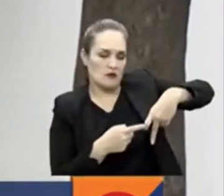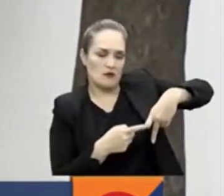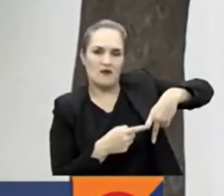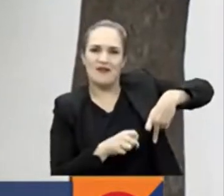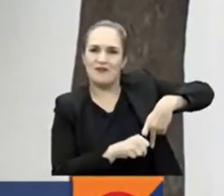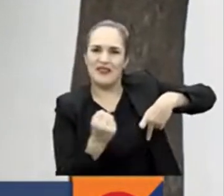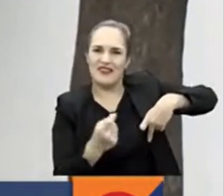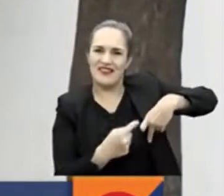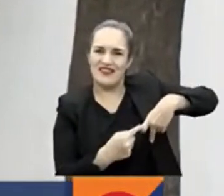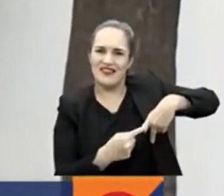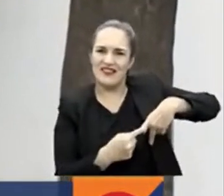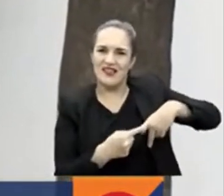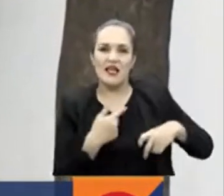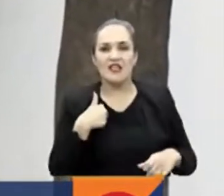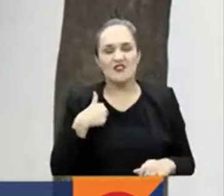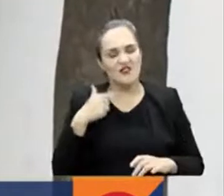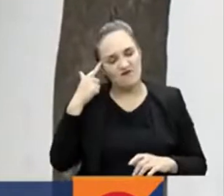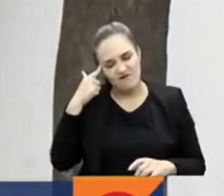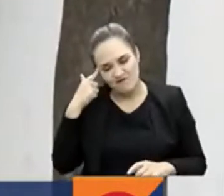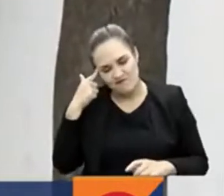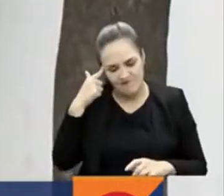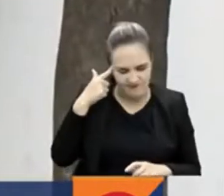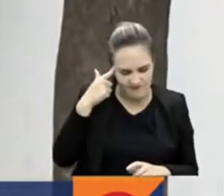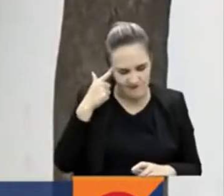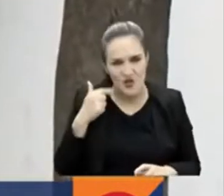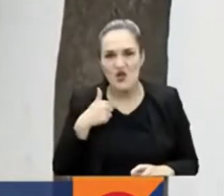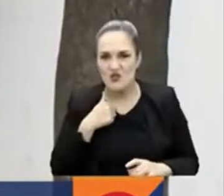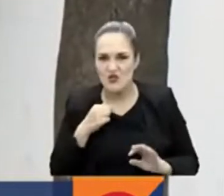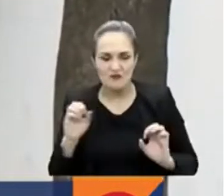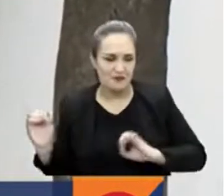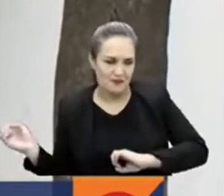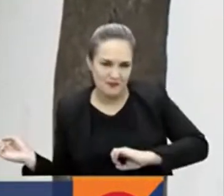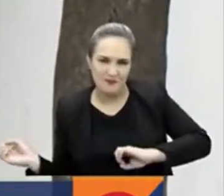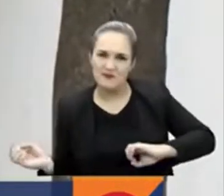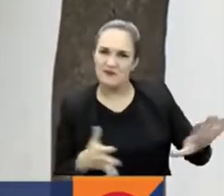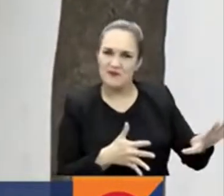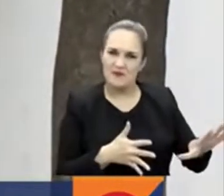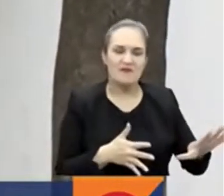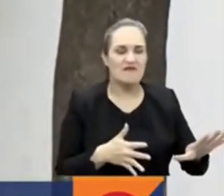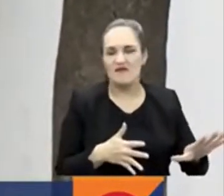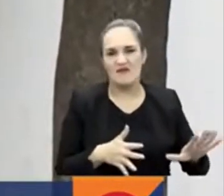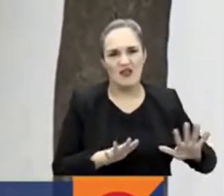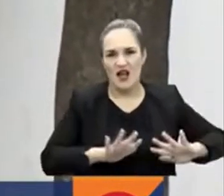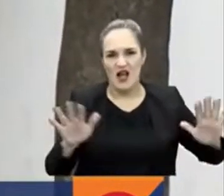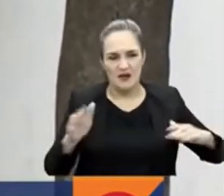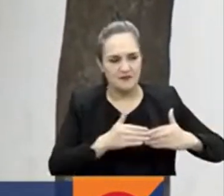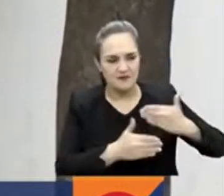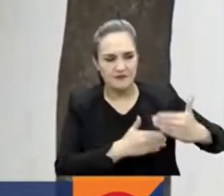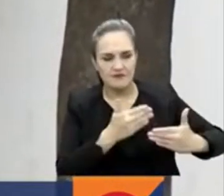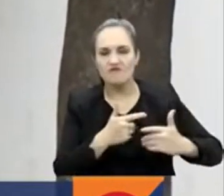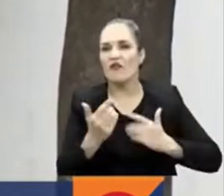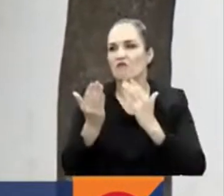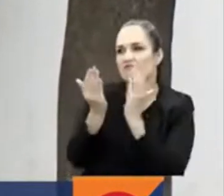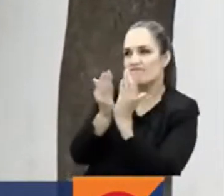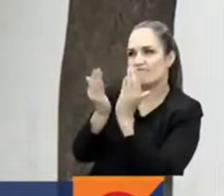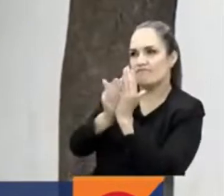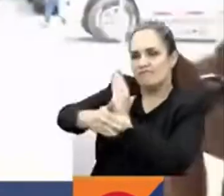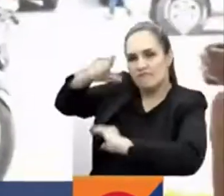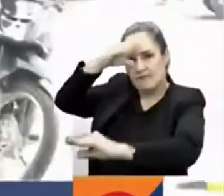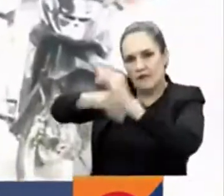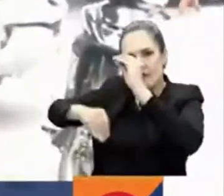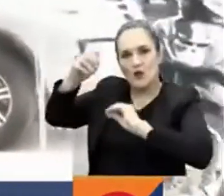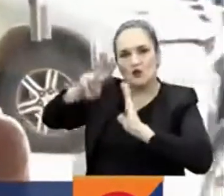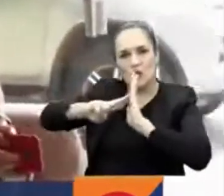empecé a preparar porque quería seguir en el fútbol y fue más adelante que me metí a estudiar el Politécnico